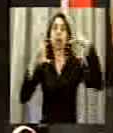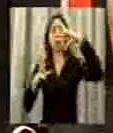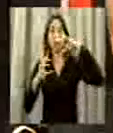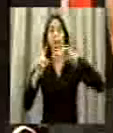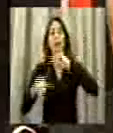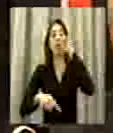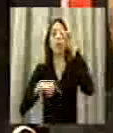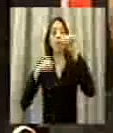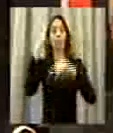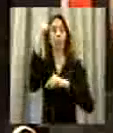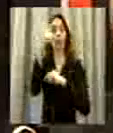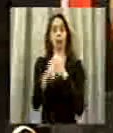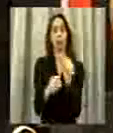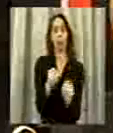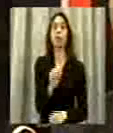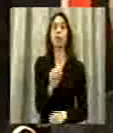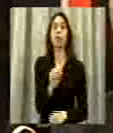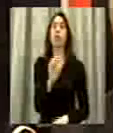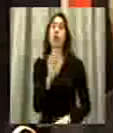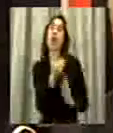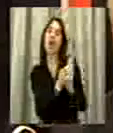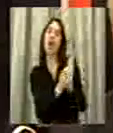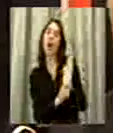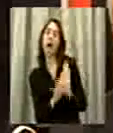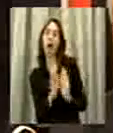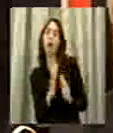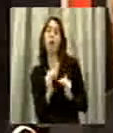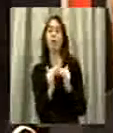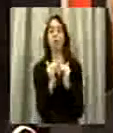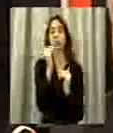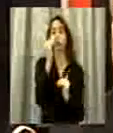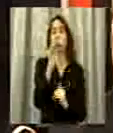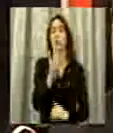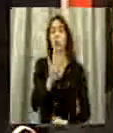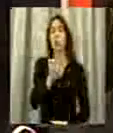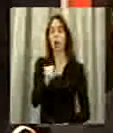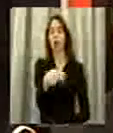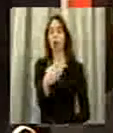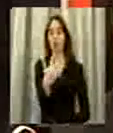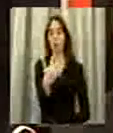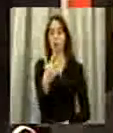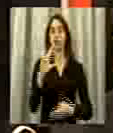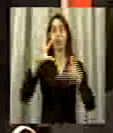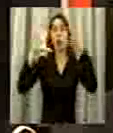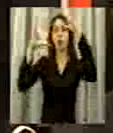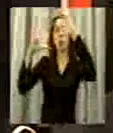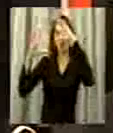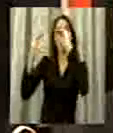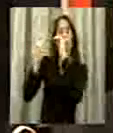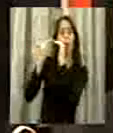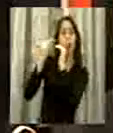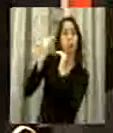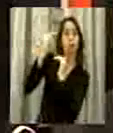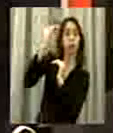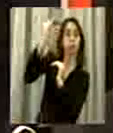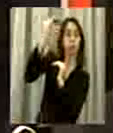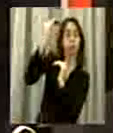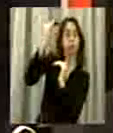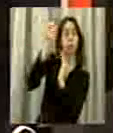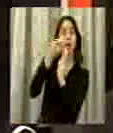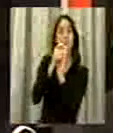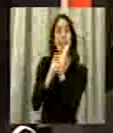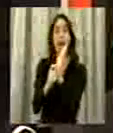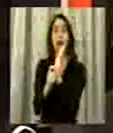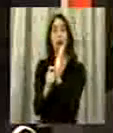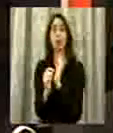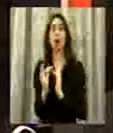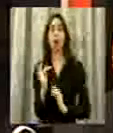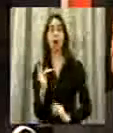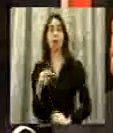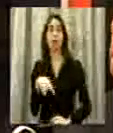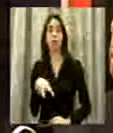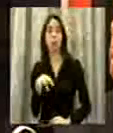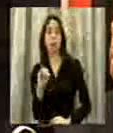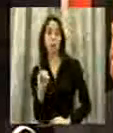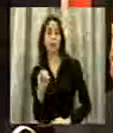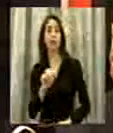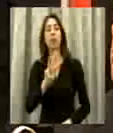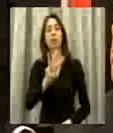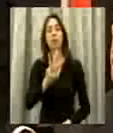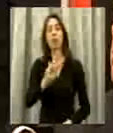nuestra proyección es 4,8, el crecimiento mundial proyectado por el Fondo Monetario es